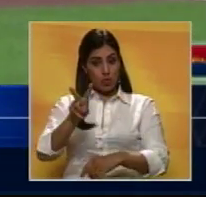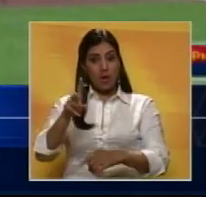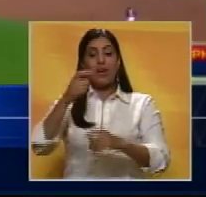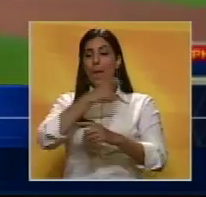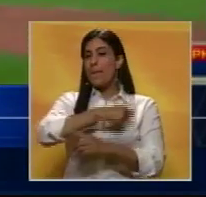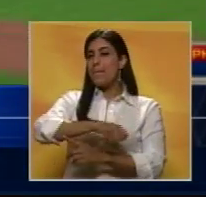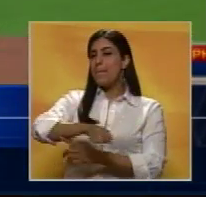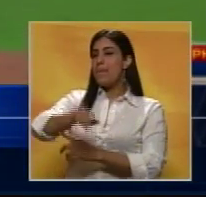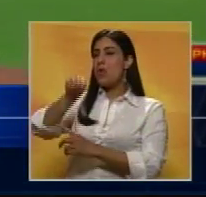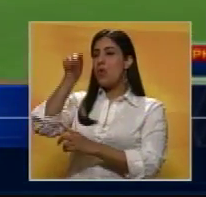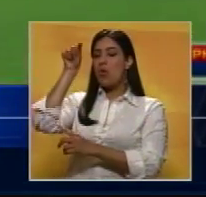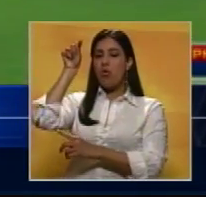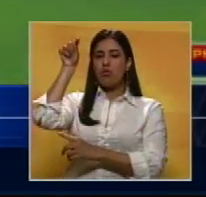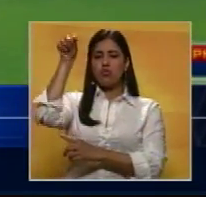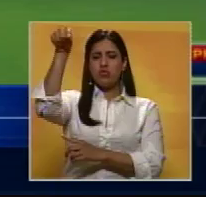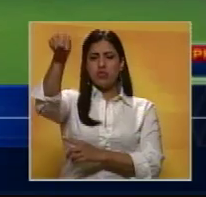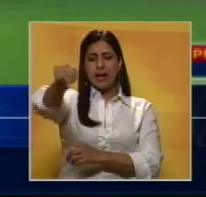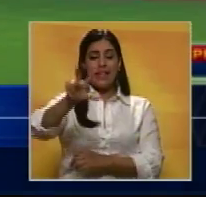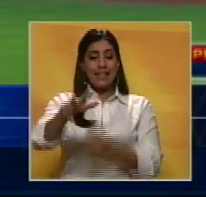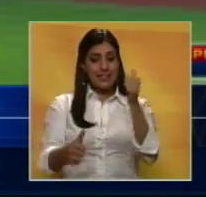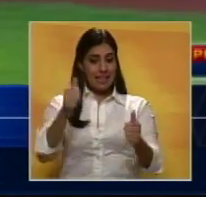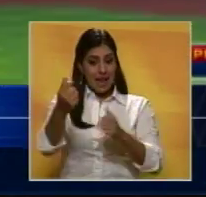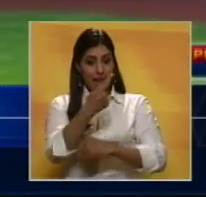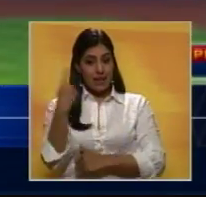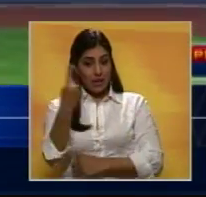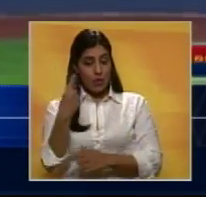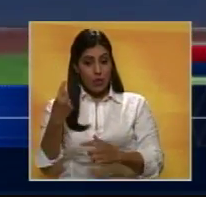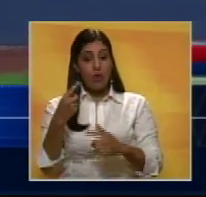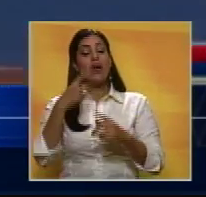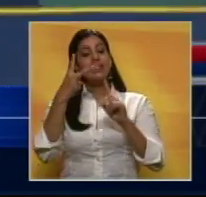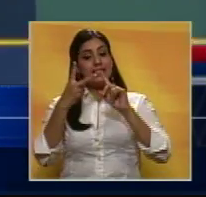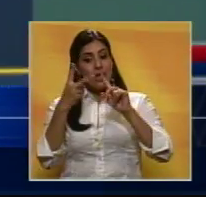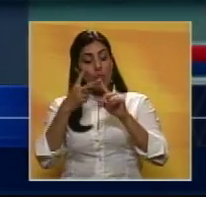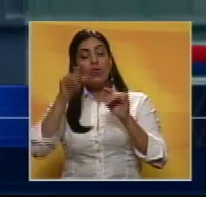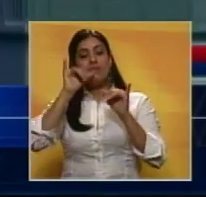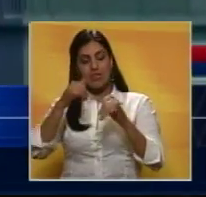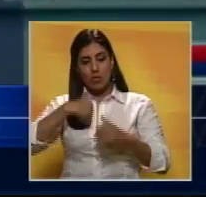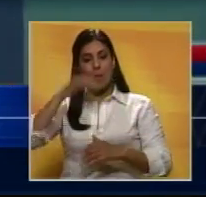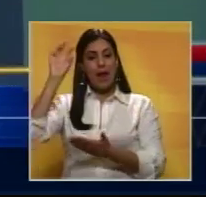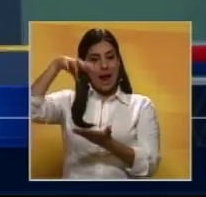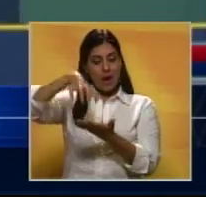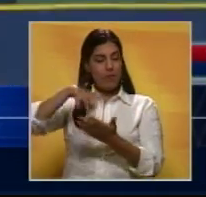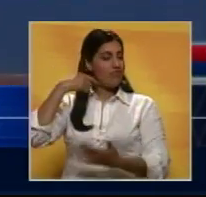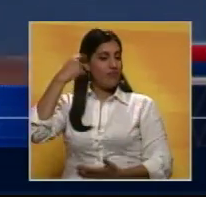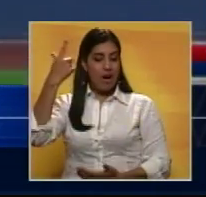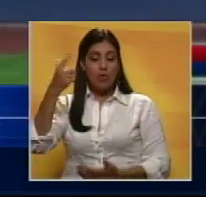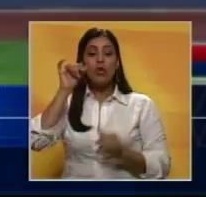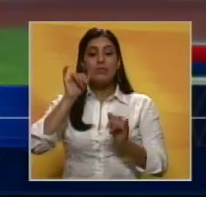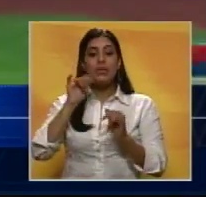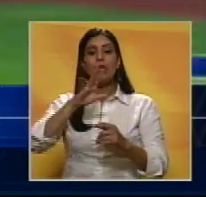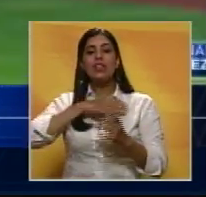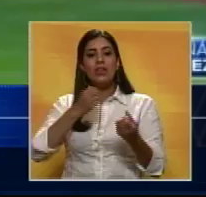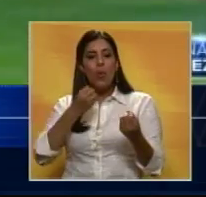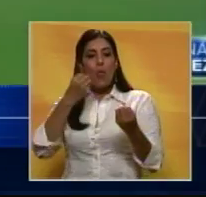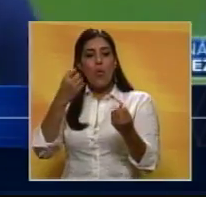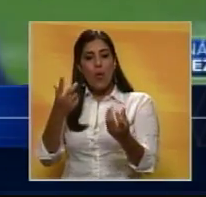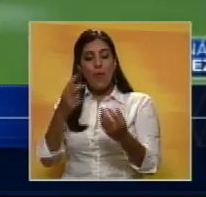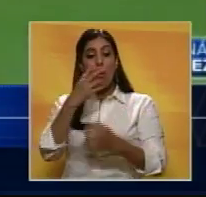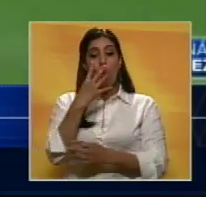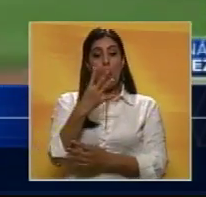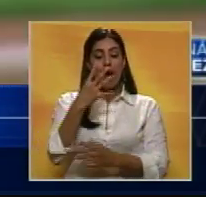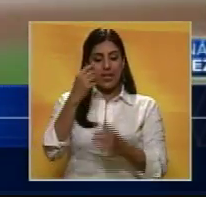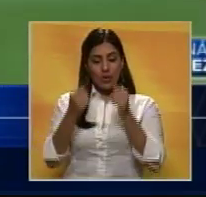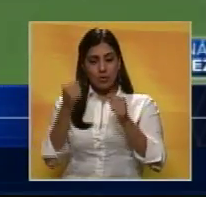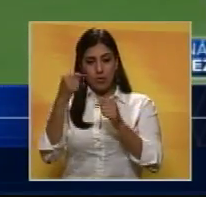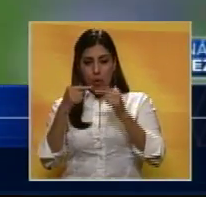que conecta un soberbio cuadrangular de 3 carreras por todo el center field. Segundo del año para el aragüeño y que sirvió para coronar un rally de